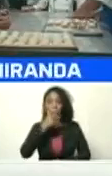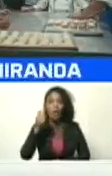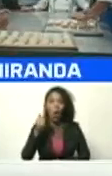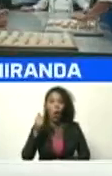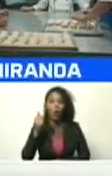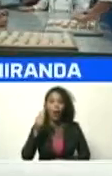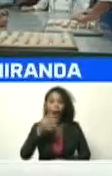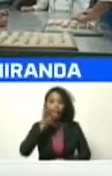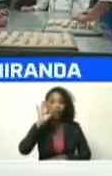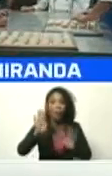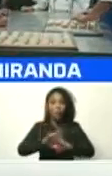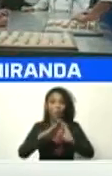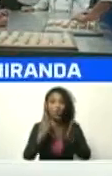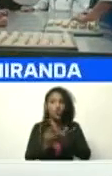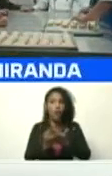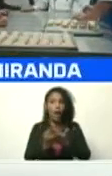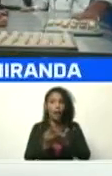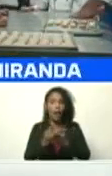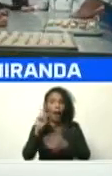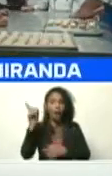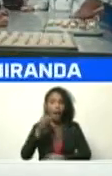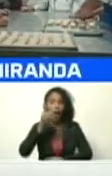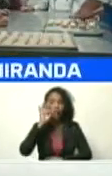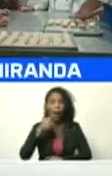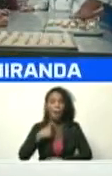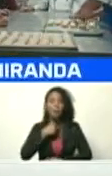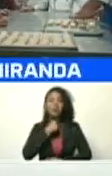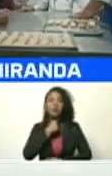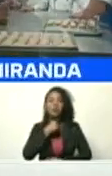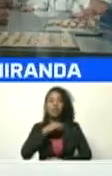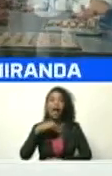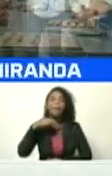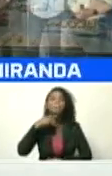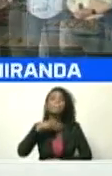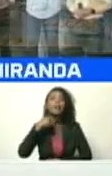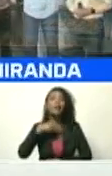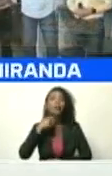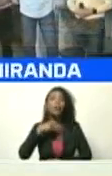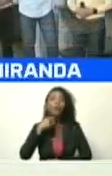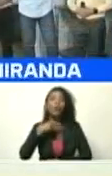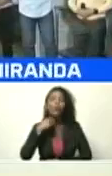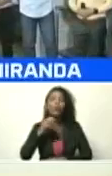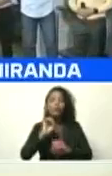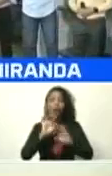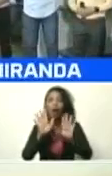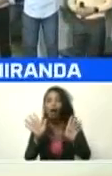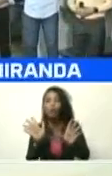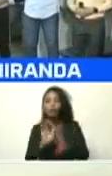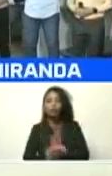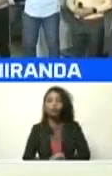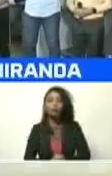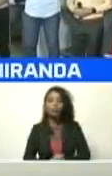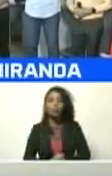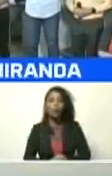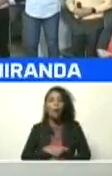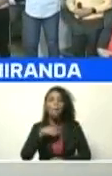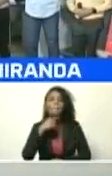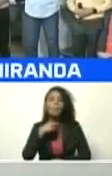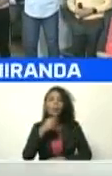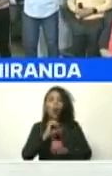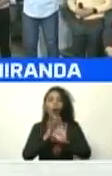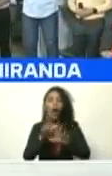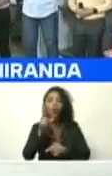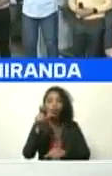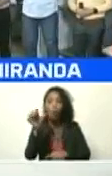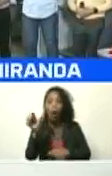mundo. Un cafecito, a mí me gusta el marrón. Marrón claro. Marroncito claro, tú